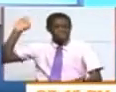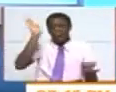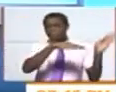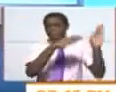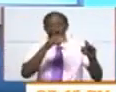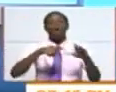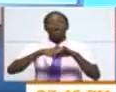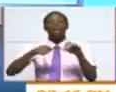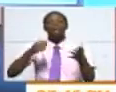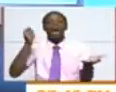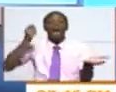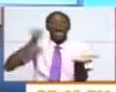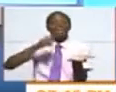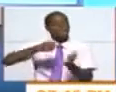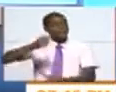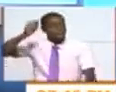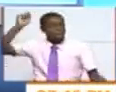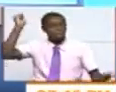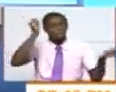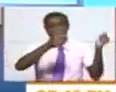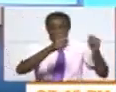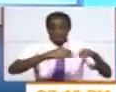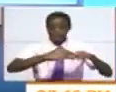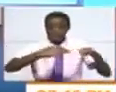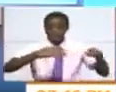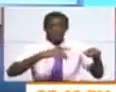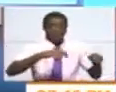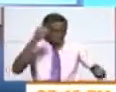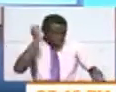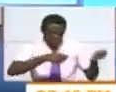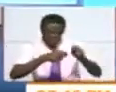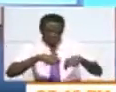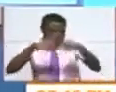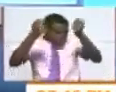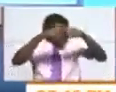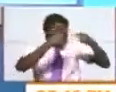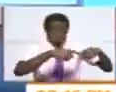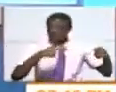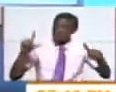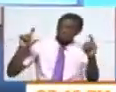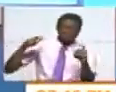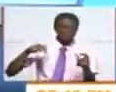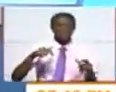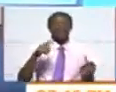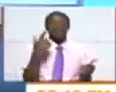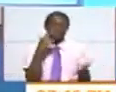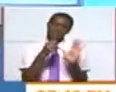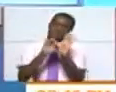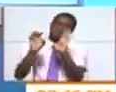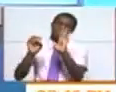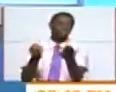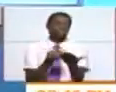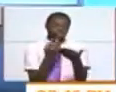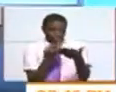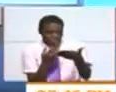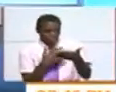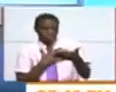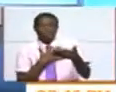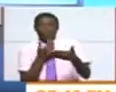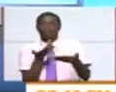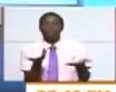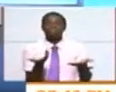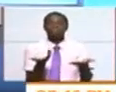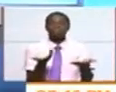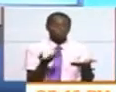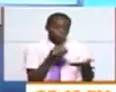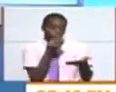a palazos, a martillazos las plazas públicas y destruirlas y eso. Miren, y nos despertamos, miren esa imagen. Claro, no hay bien, no hay